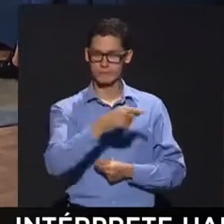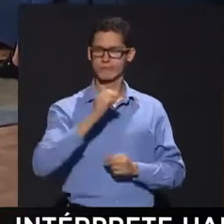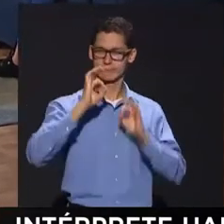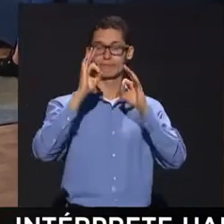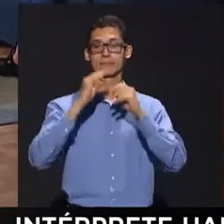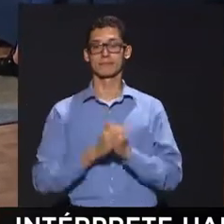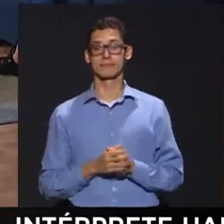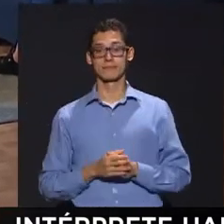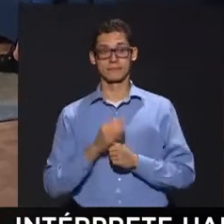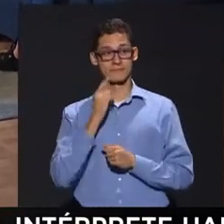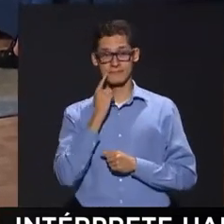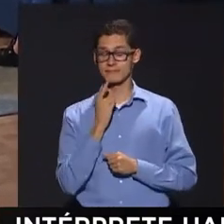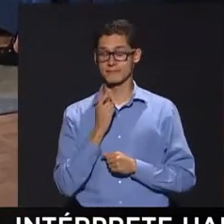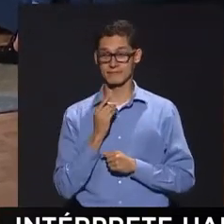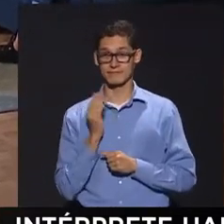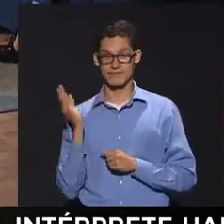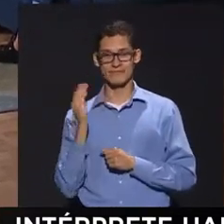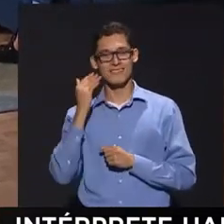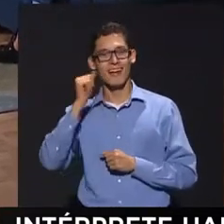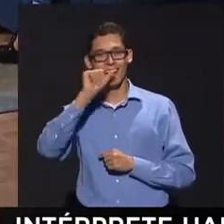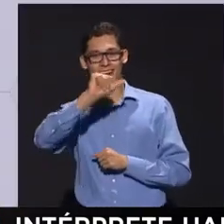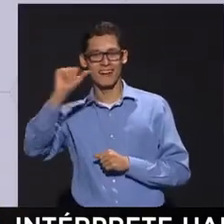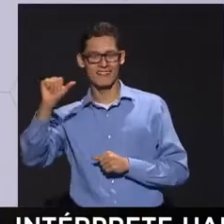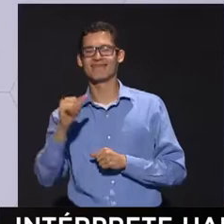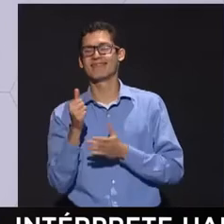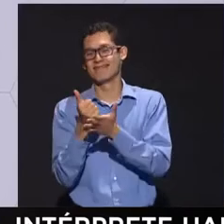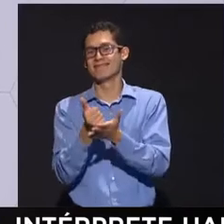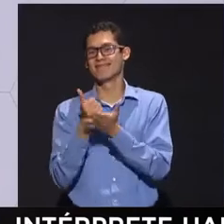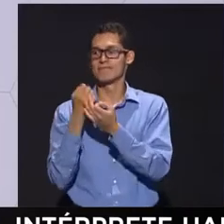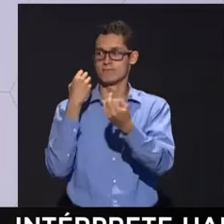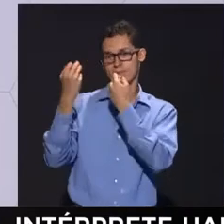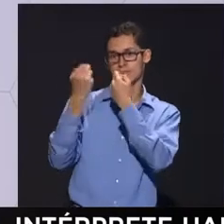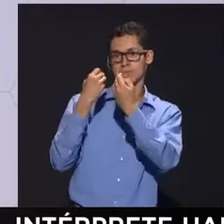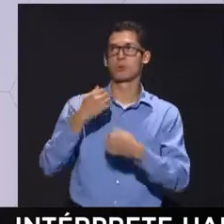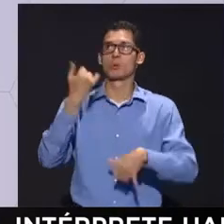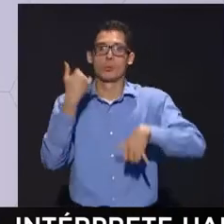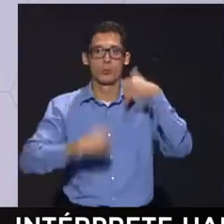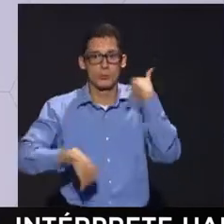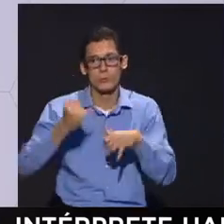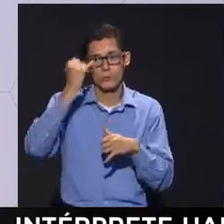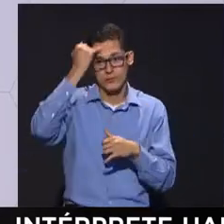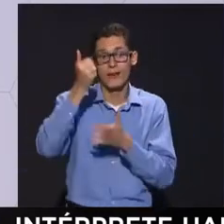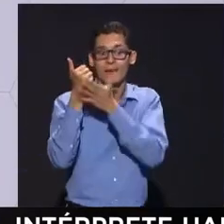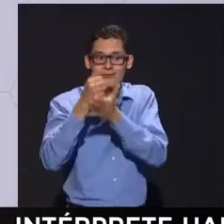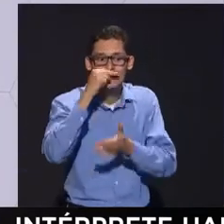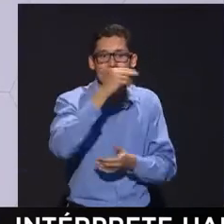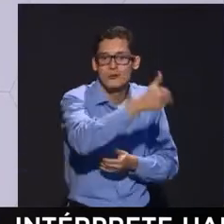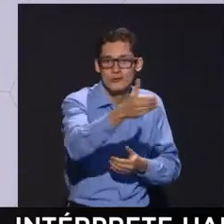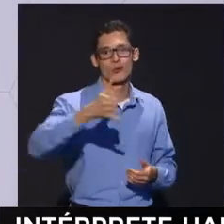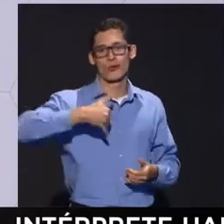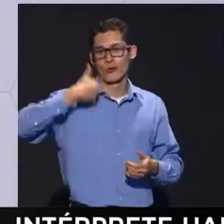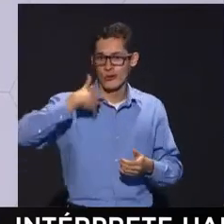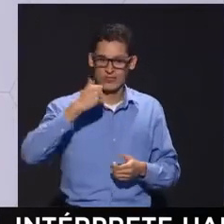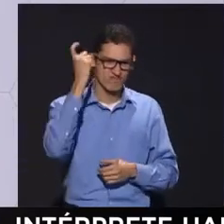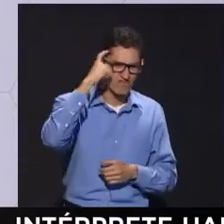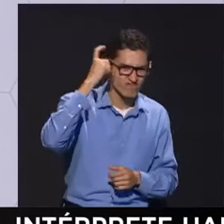esas recomendaciones, esos tips, esos juegos o qué podemos hacer en casa en este momento para que nuestros niños,